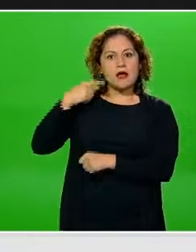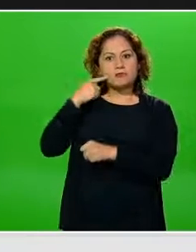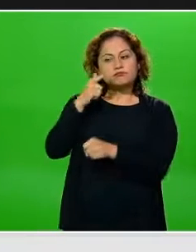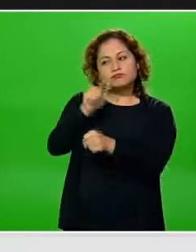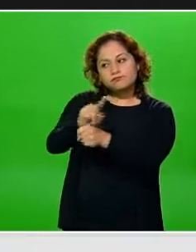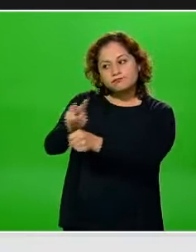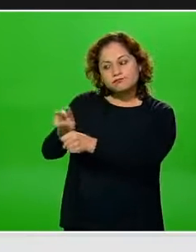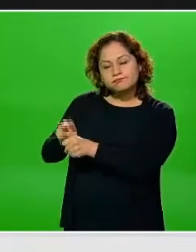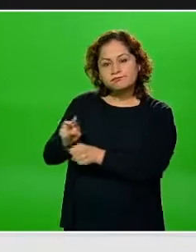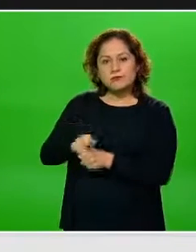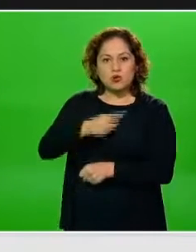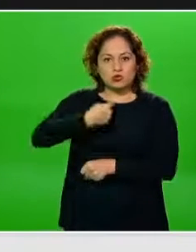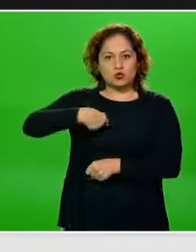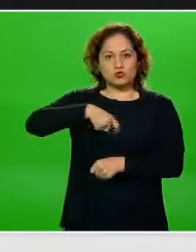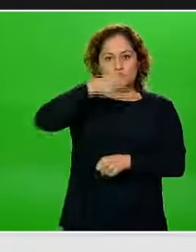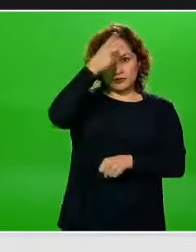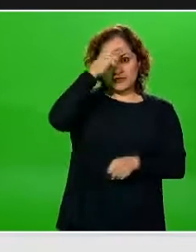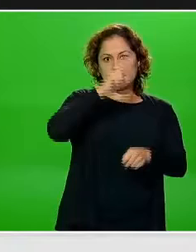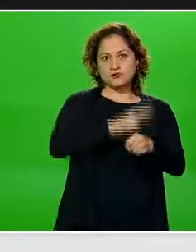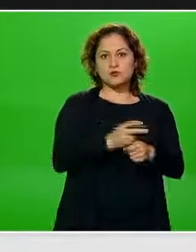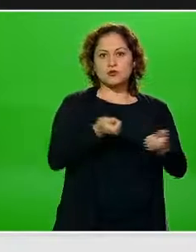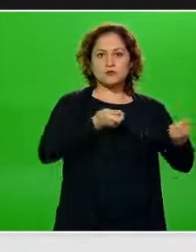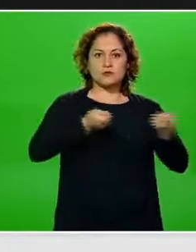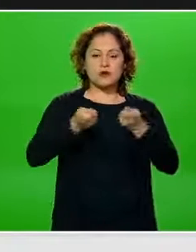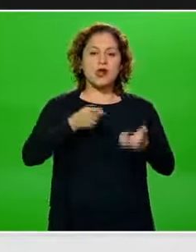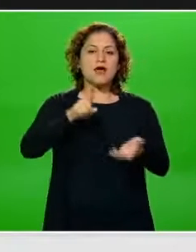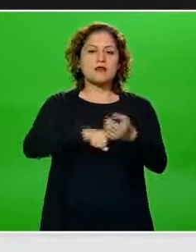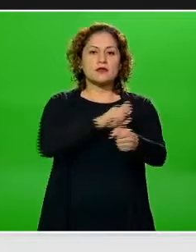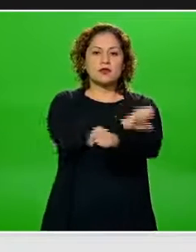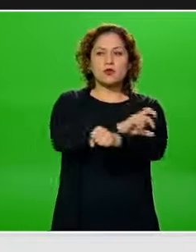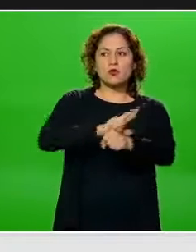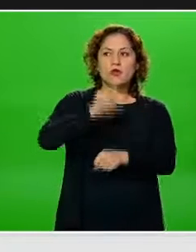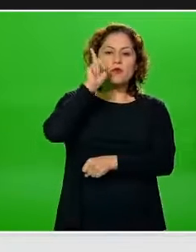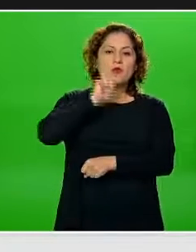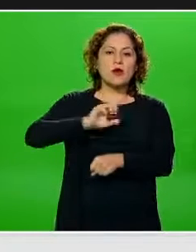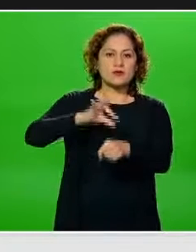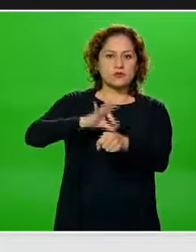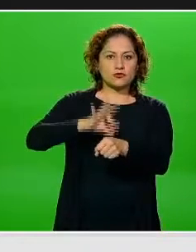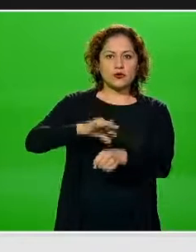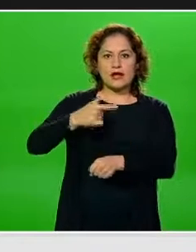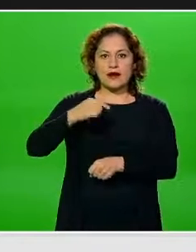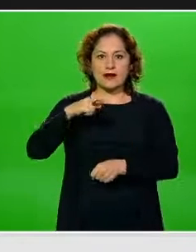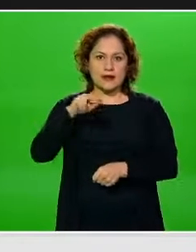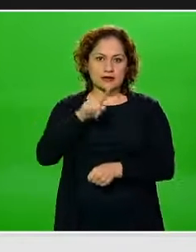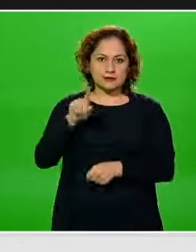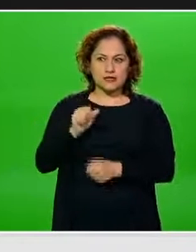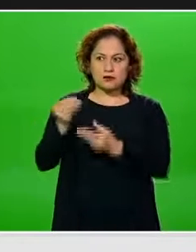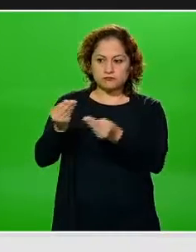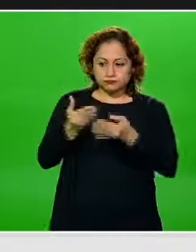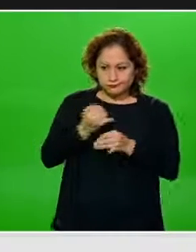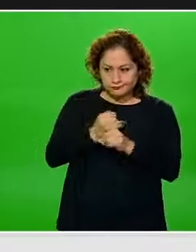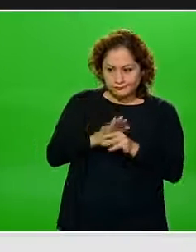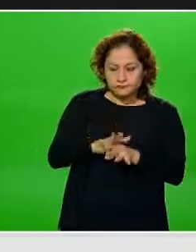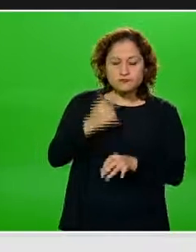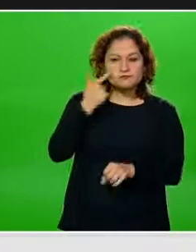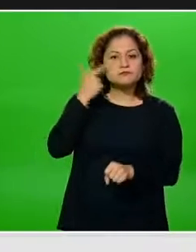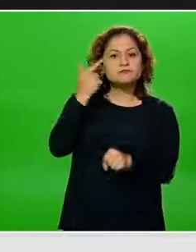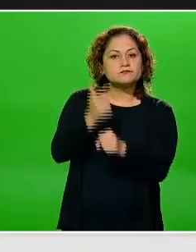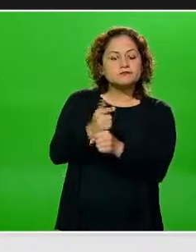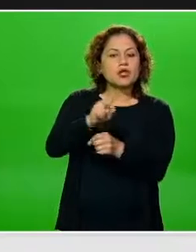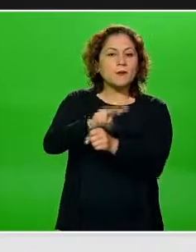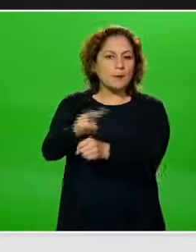Investigación Operativa que lleva la coordinación, la doctora de la Garza, pues es que nos pasan estas cifras en donde se está